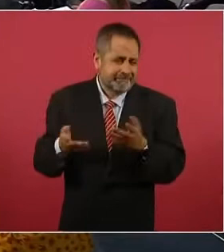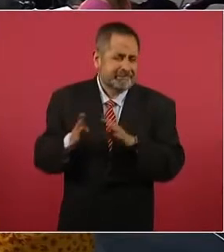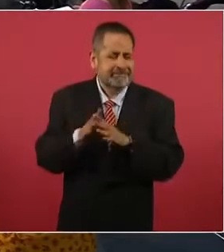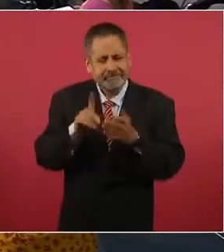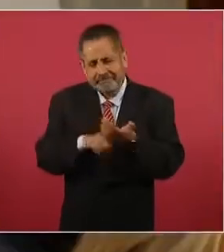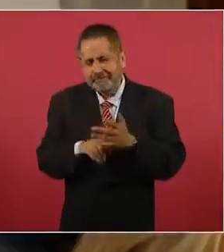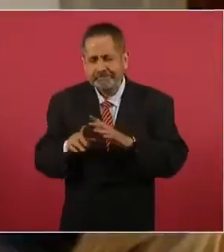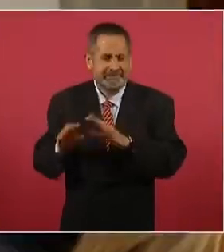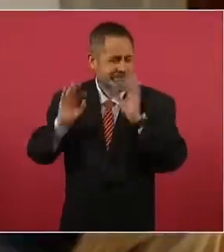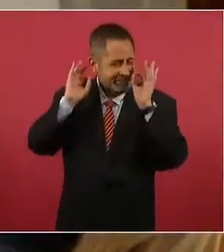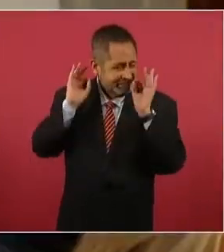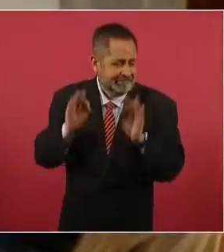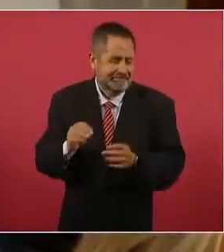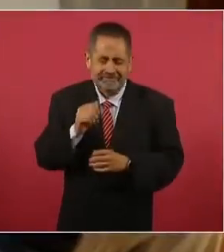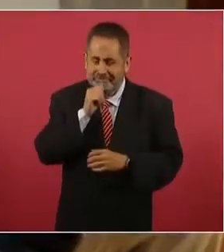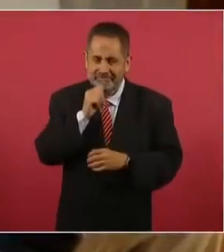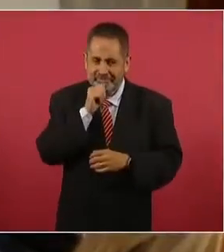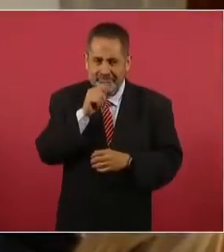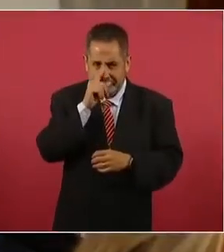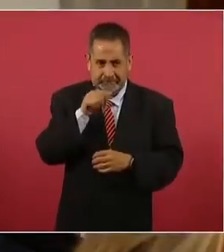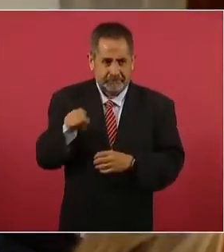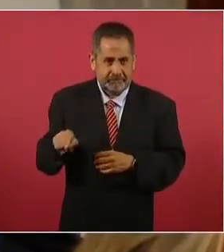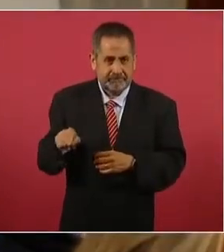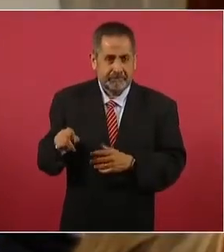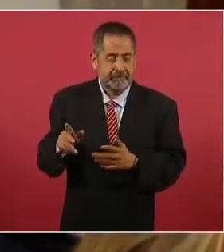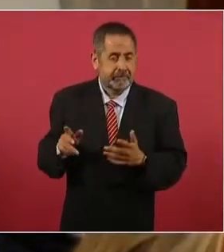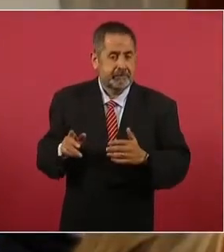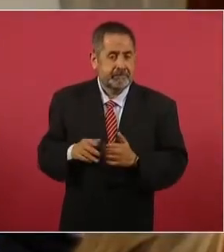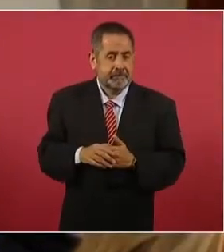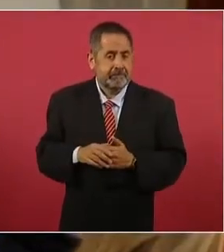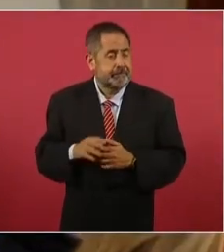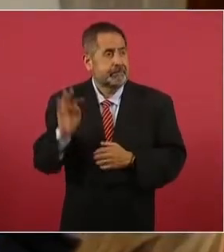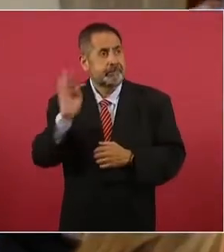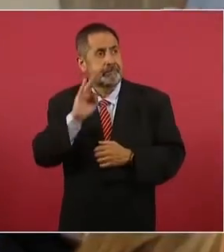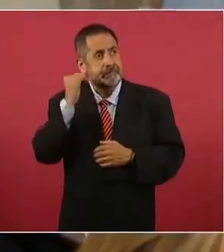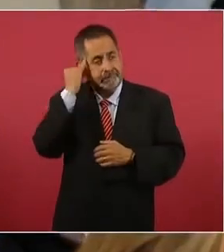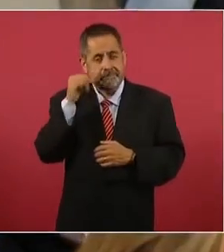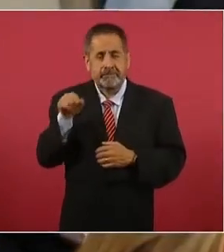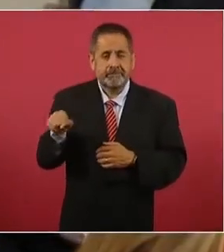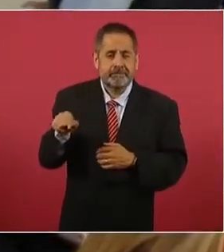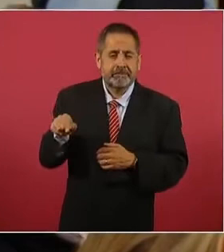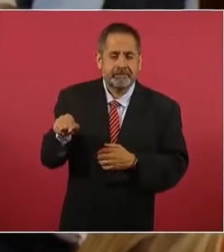hacer cuando vengan, se tenga que,